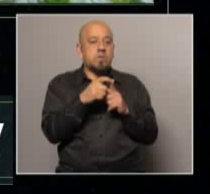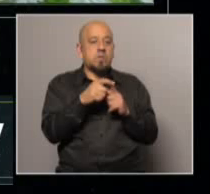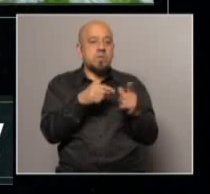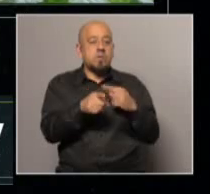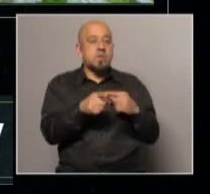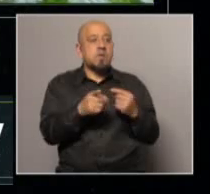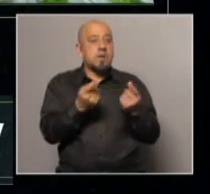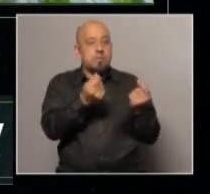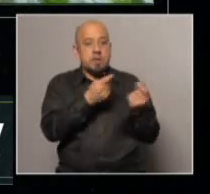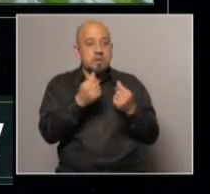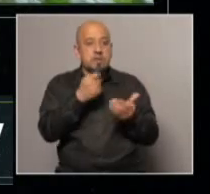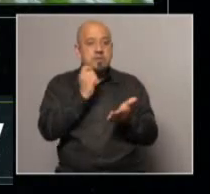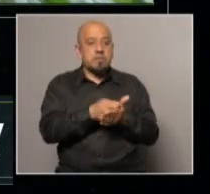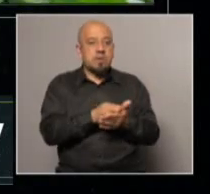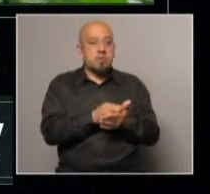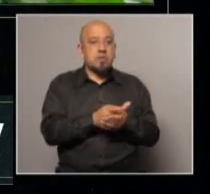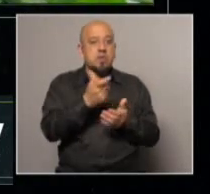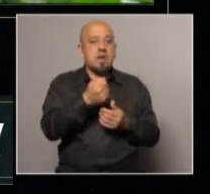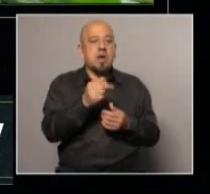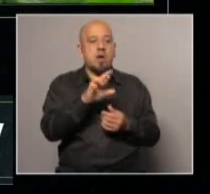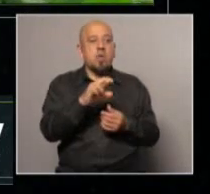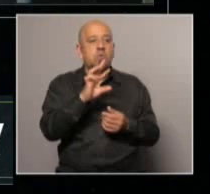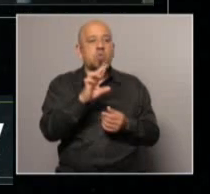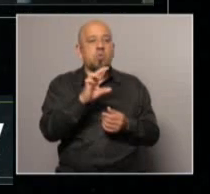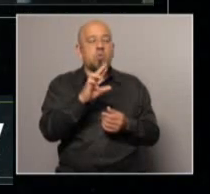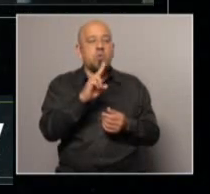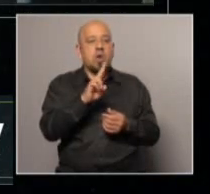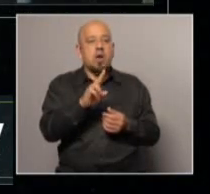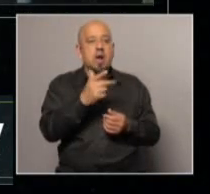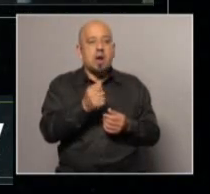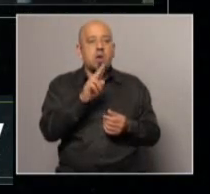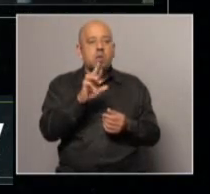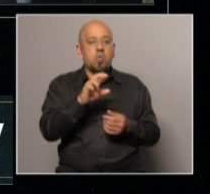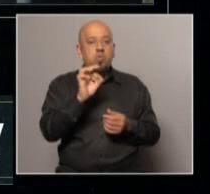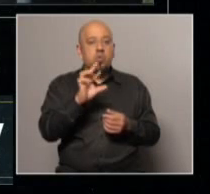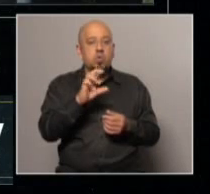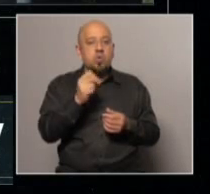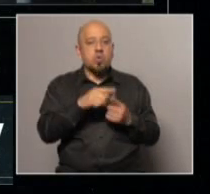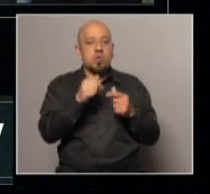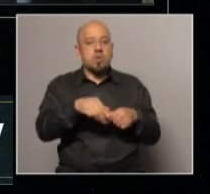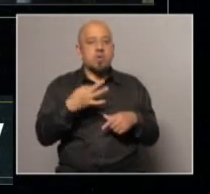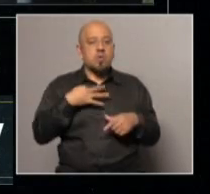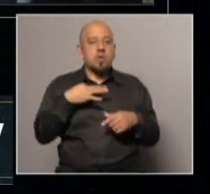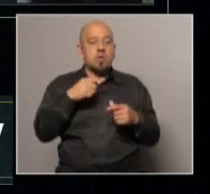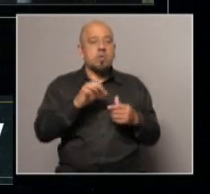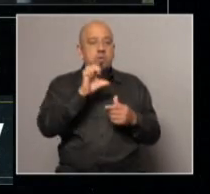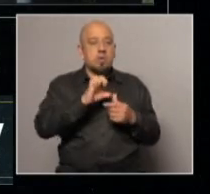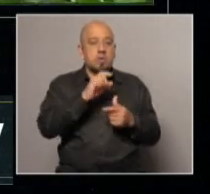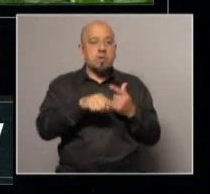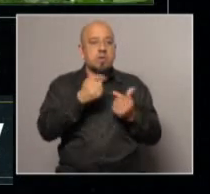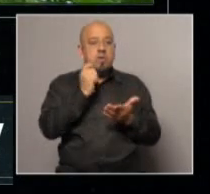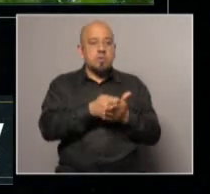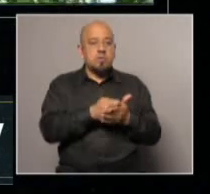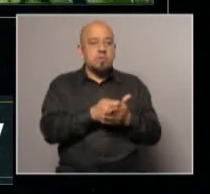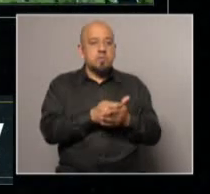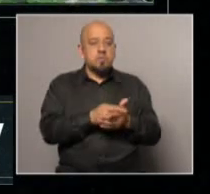de este dinero se pagó con acciones de Aurora, que es una de las grandes multinacionales del cannabis creada en estos últimos años. Se pagó con esas